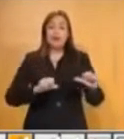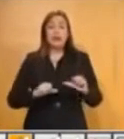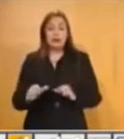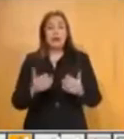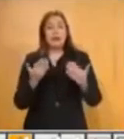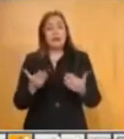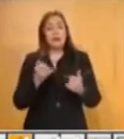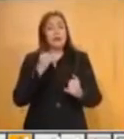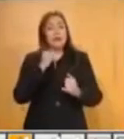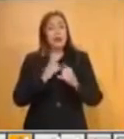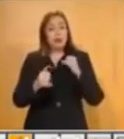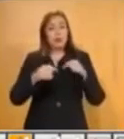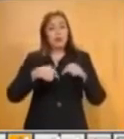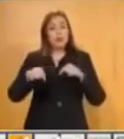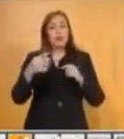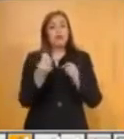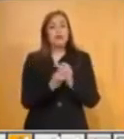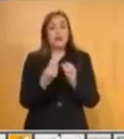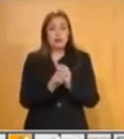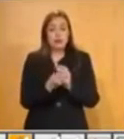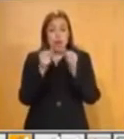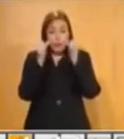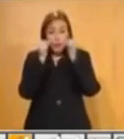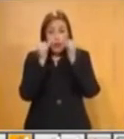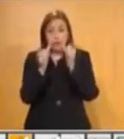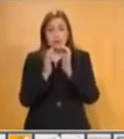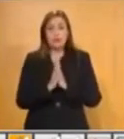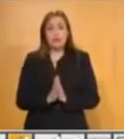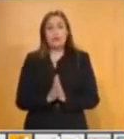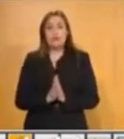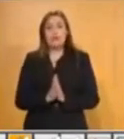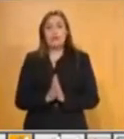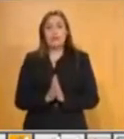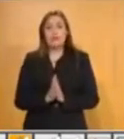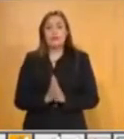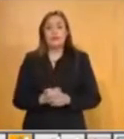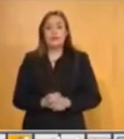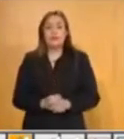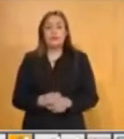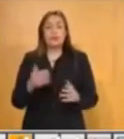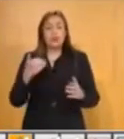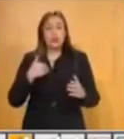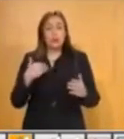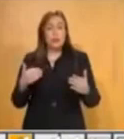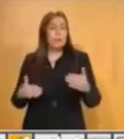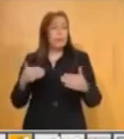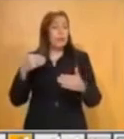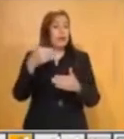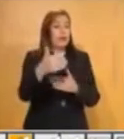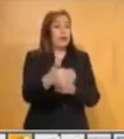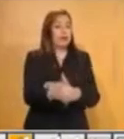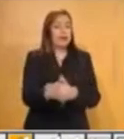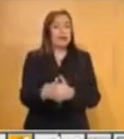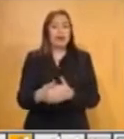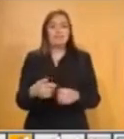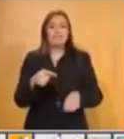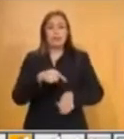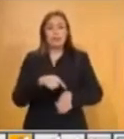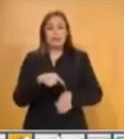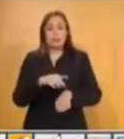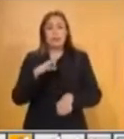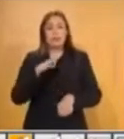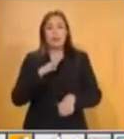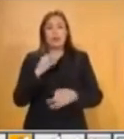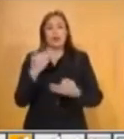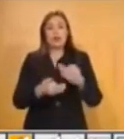end of these classes. Pay attention, please. Me voy a adelantar un poco por el tiempo que nos resta de la clase.